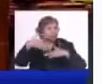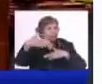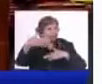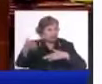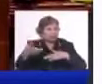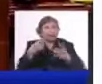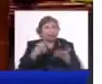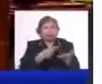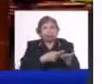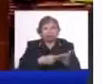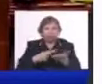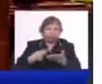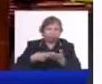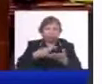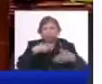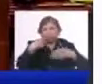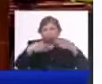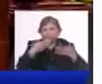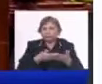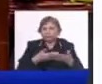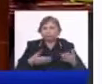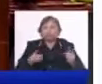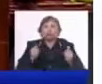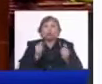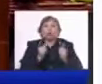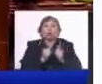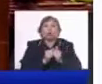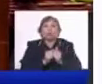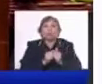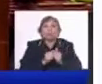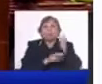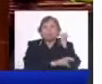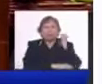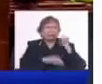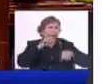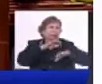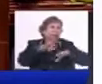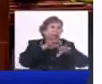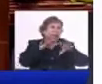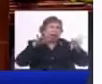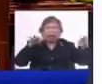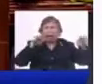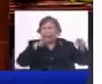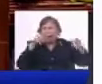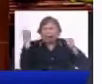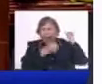discutir otras cosas. Pero con un país en violencia y desangrándose,